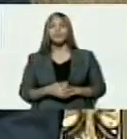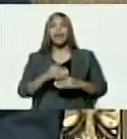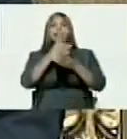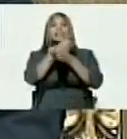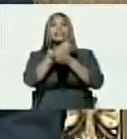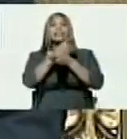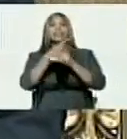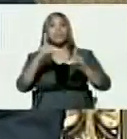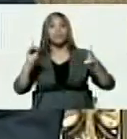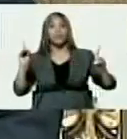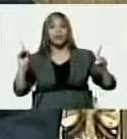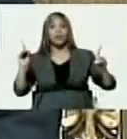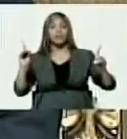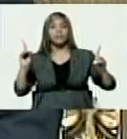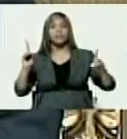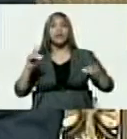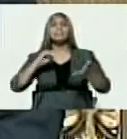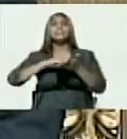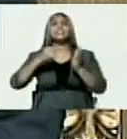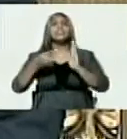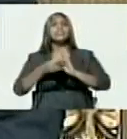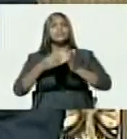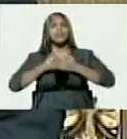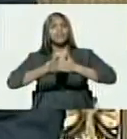democracia es estar dispuesto a que te represente